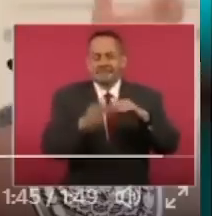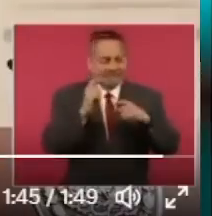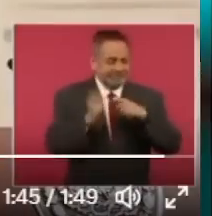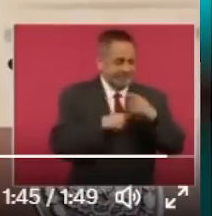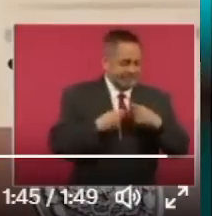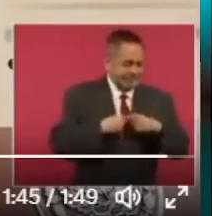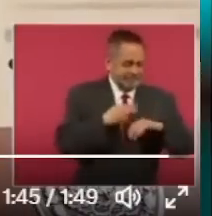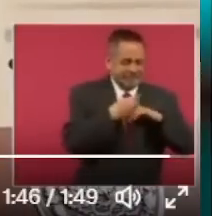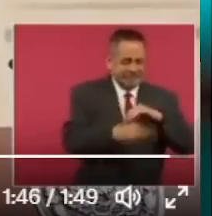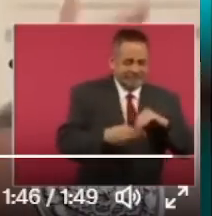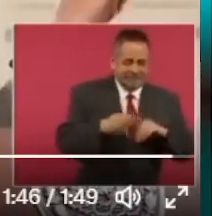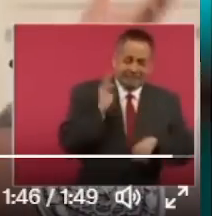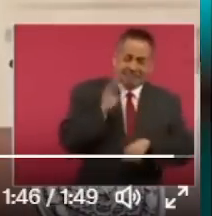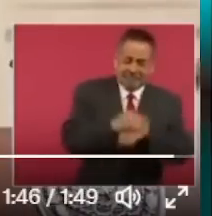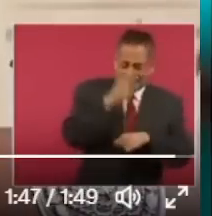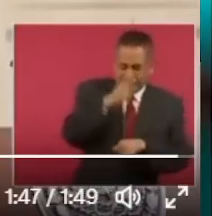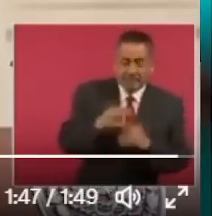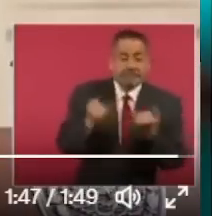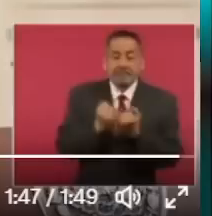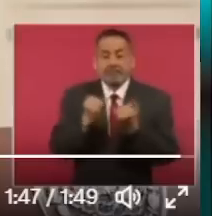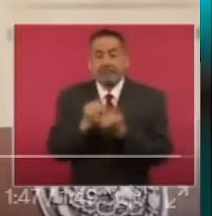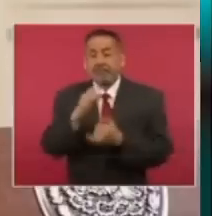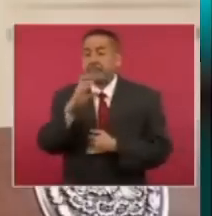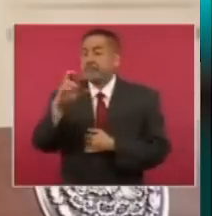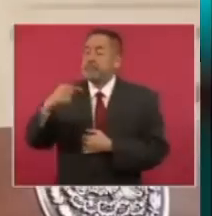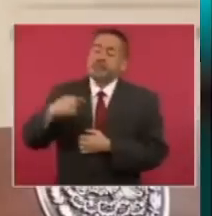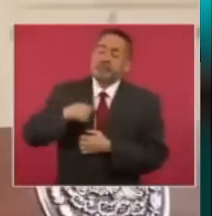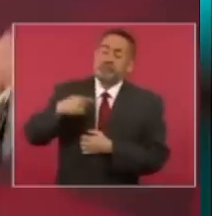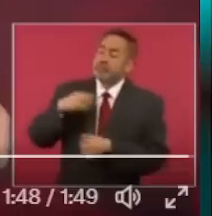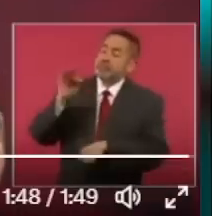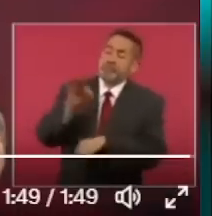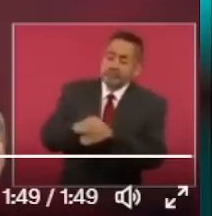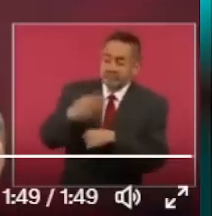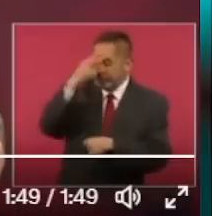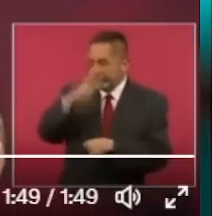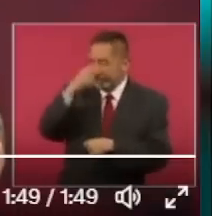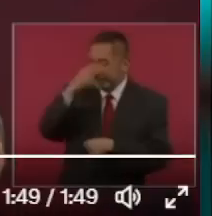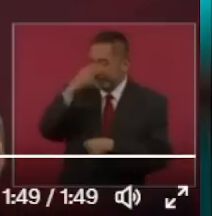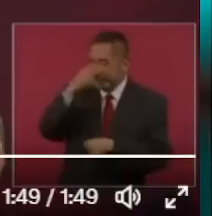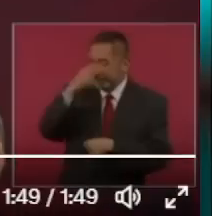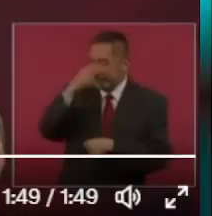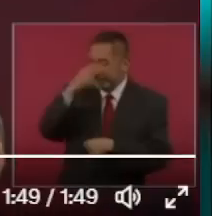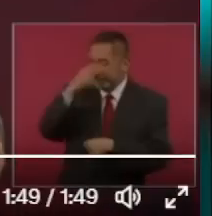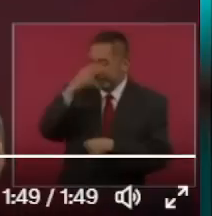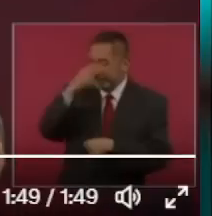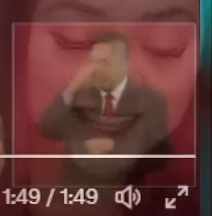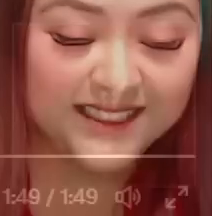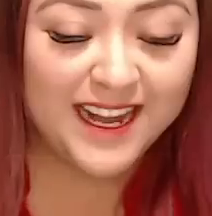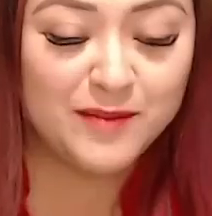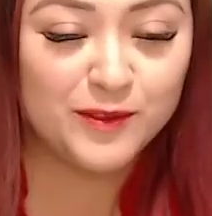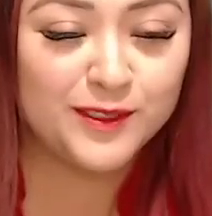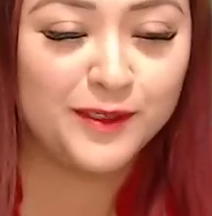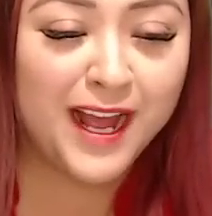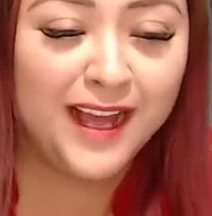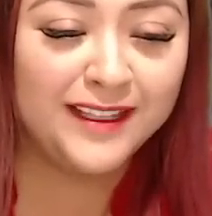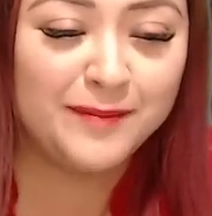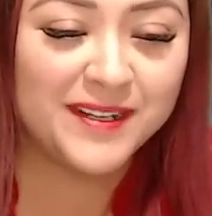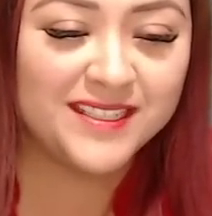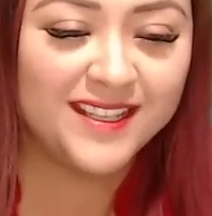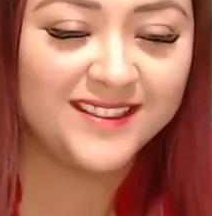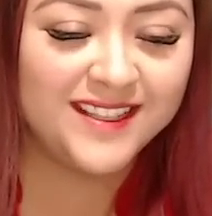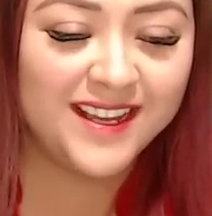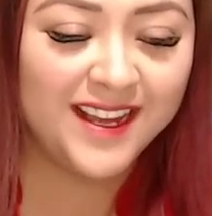patriota. Pura politiquería. No es serio eso. Pues bueno, ahí está la postura